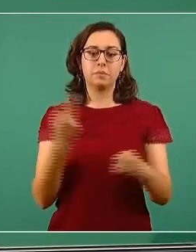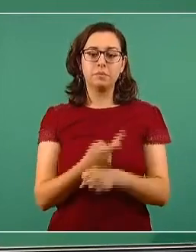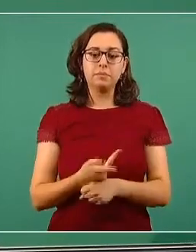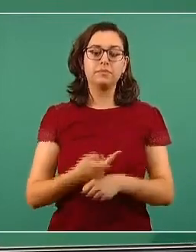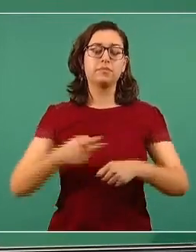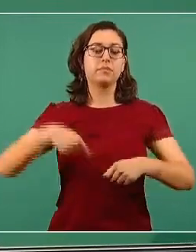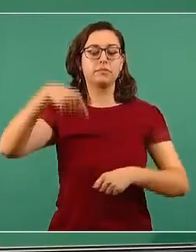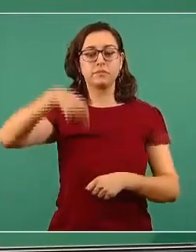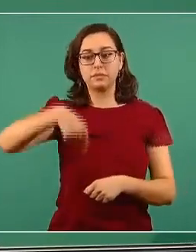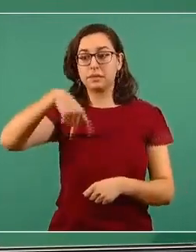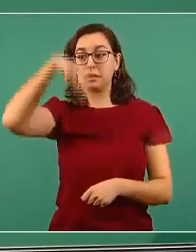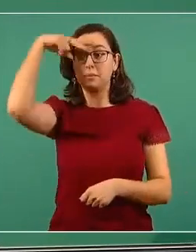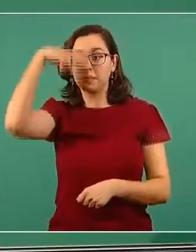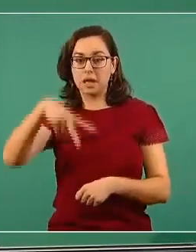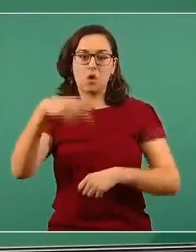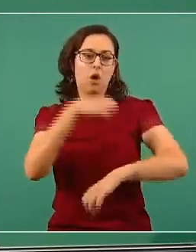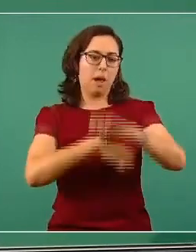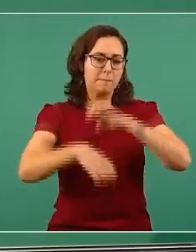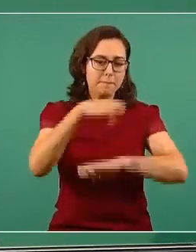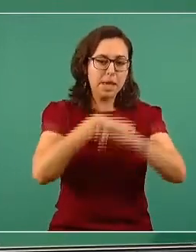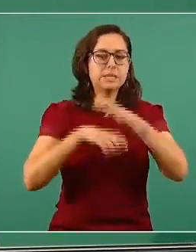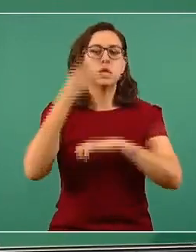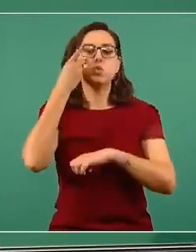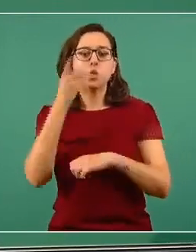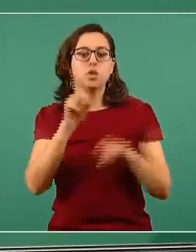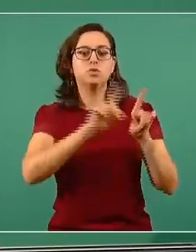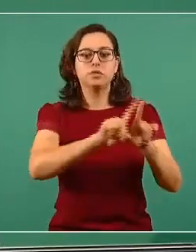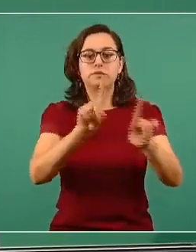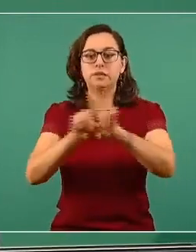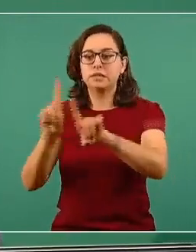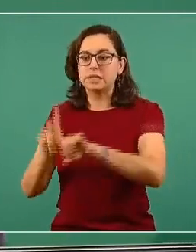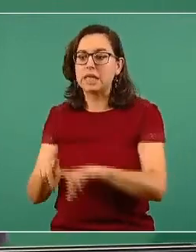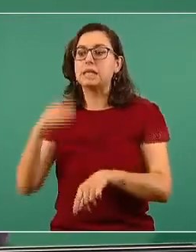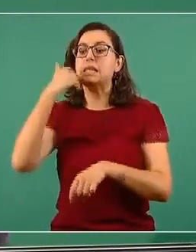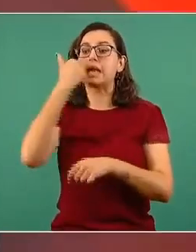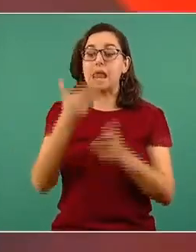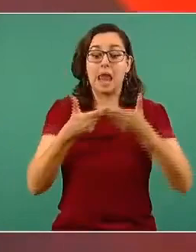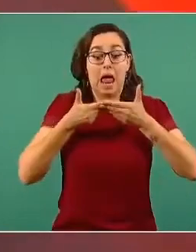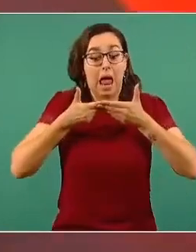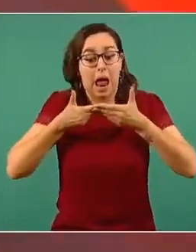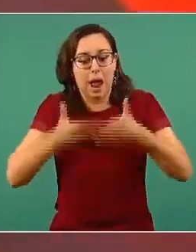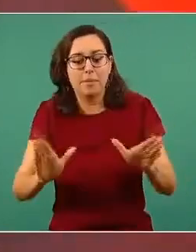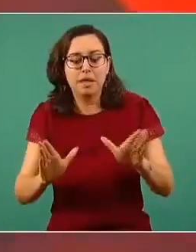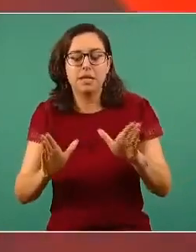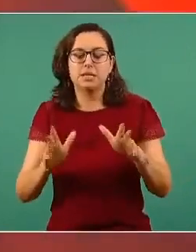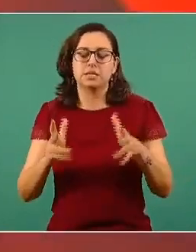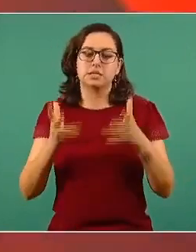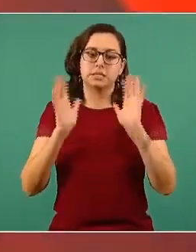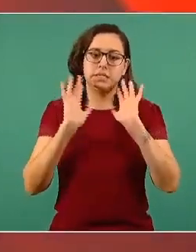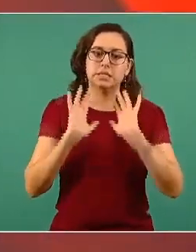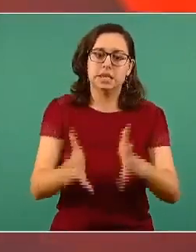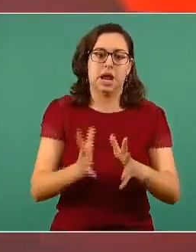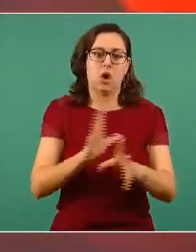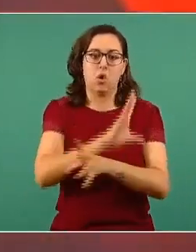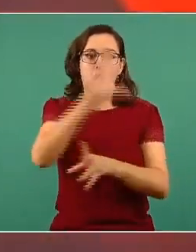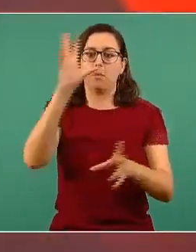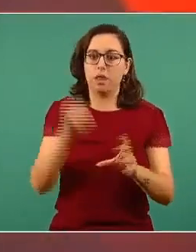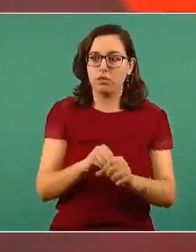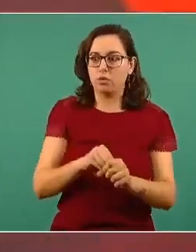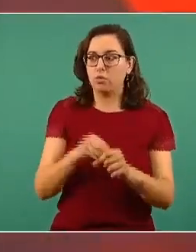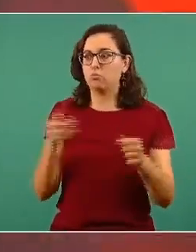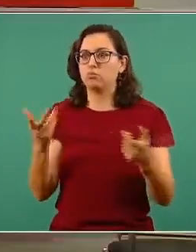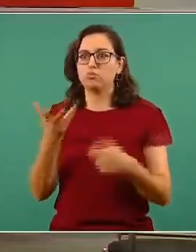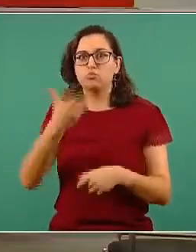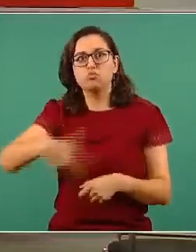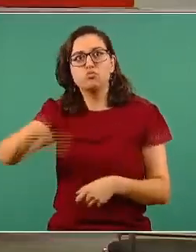la oportunidad de que las empresas abran a partir de colaborar con el gobierno de México en conseguir